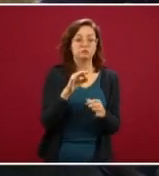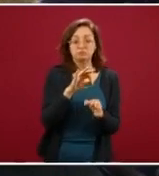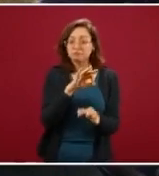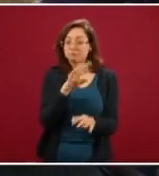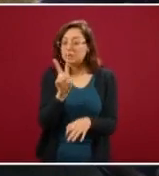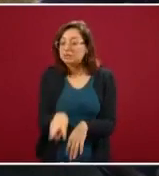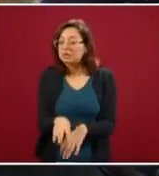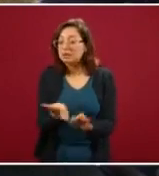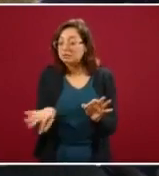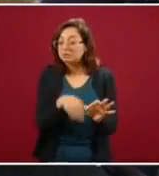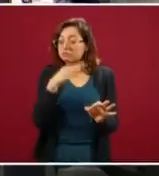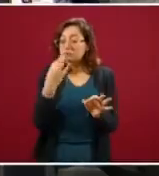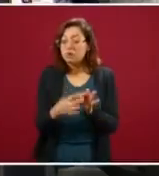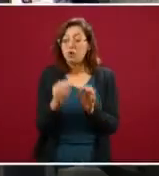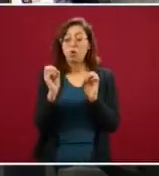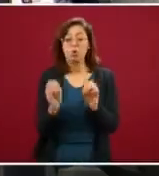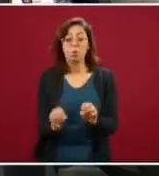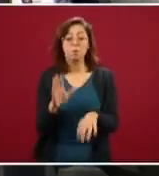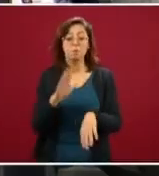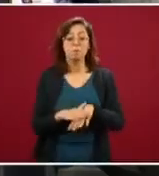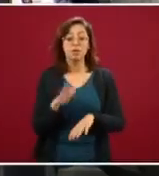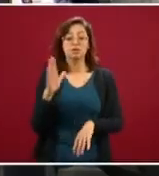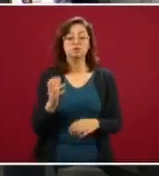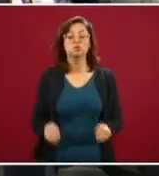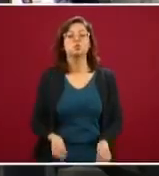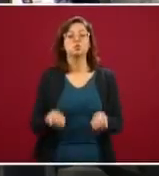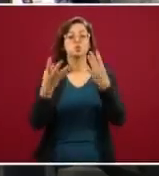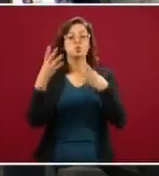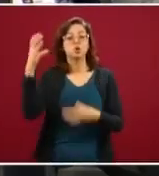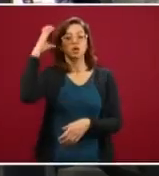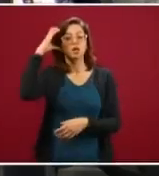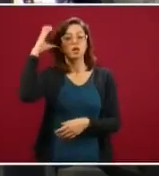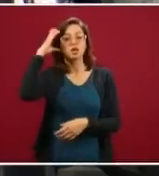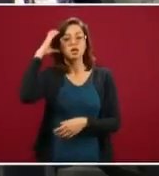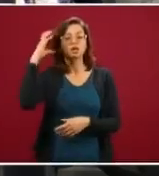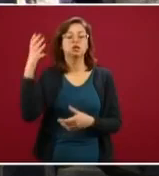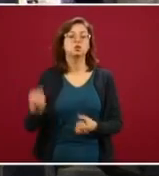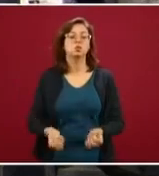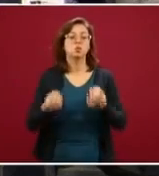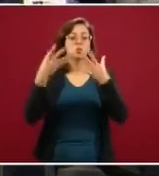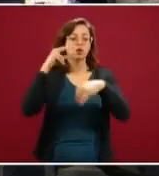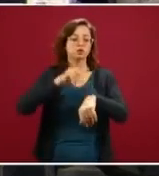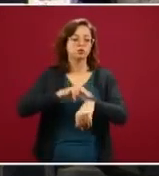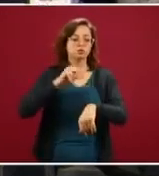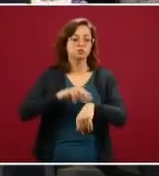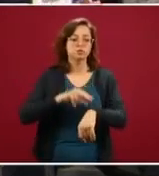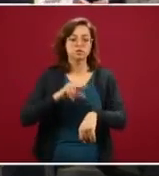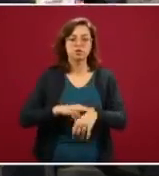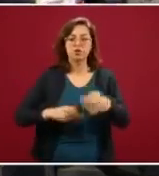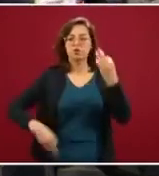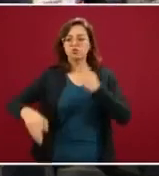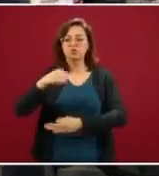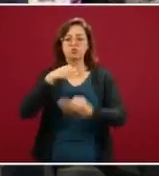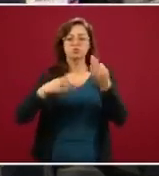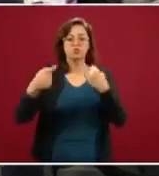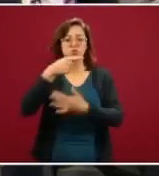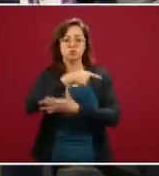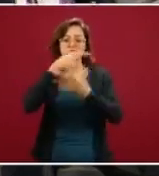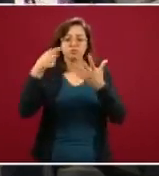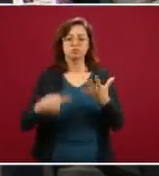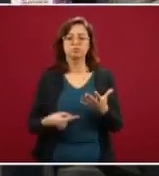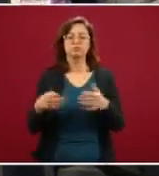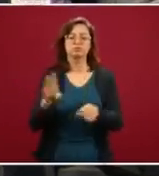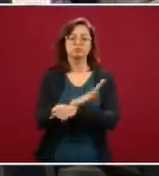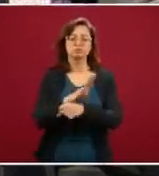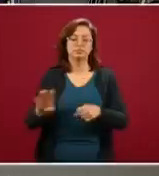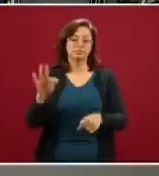ese o hay una variante, cuántas camas, médicos, toda esta situación en